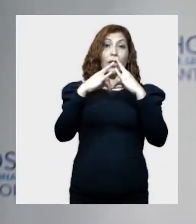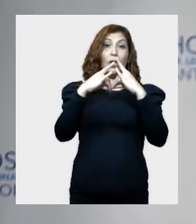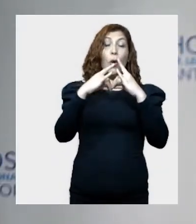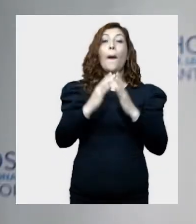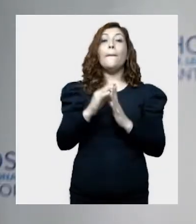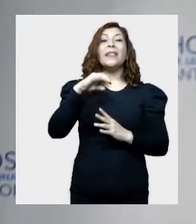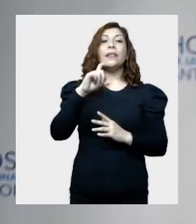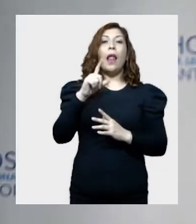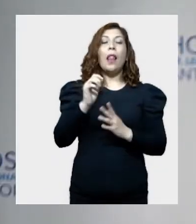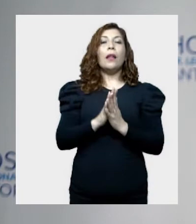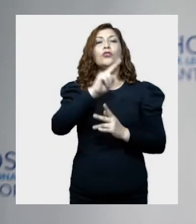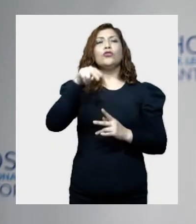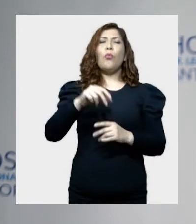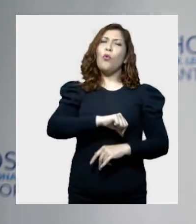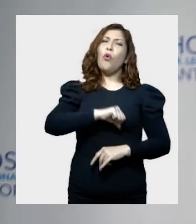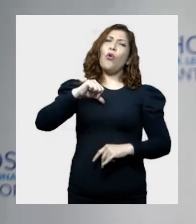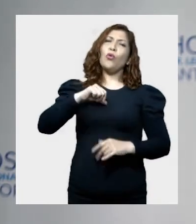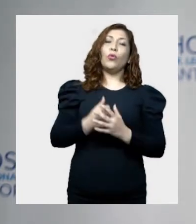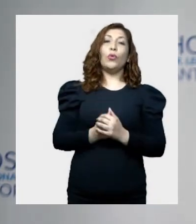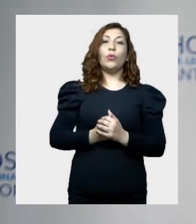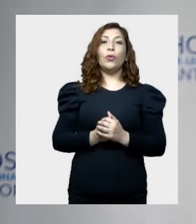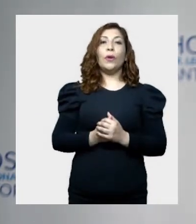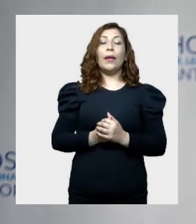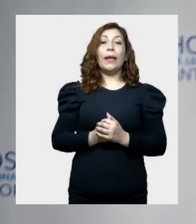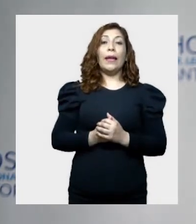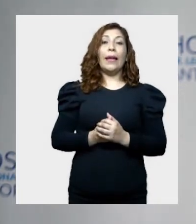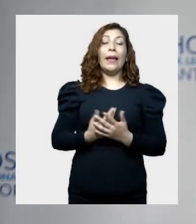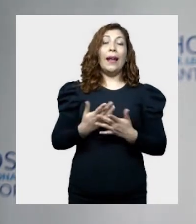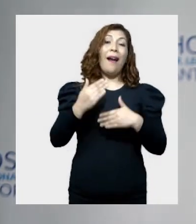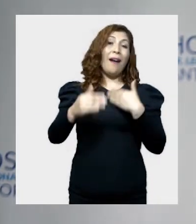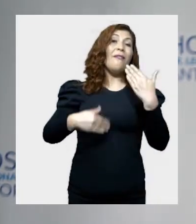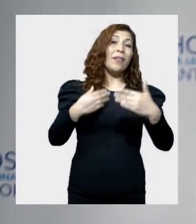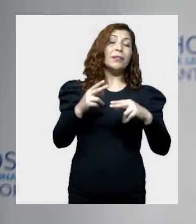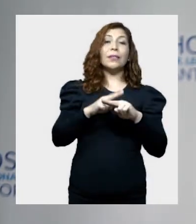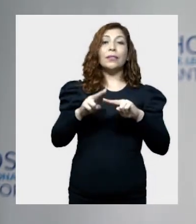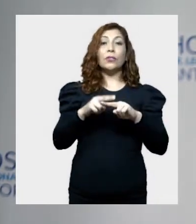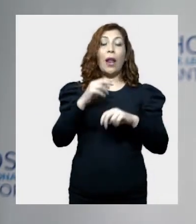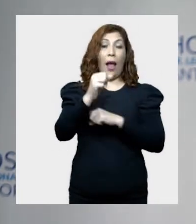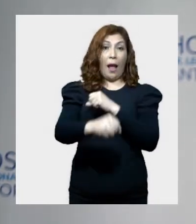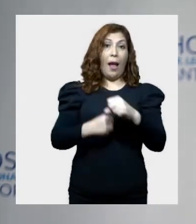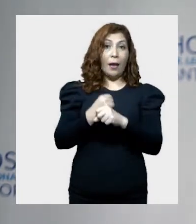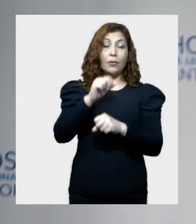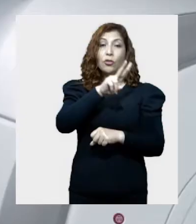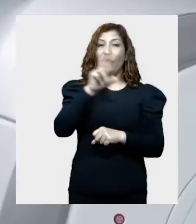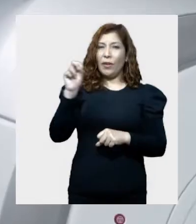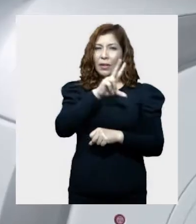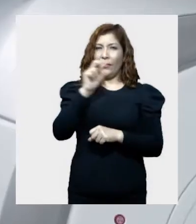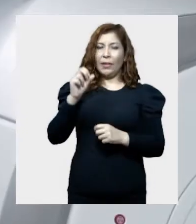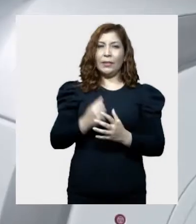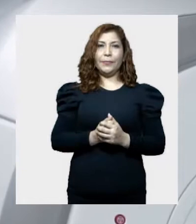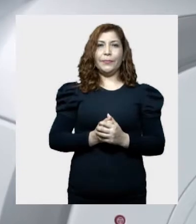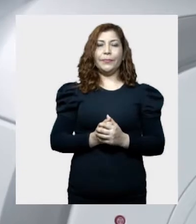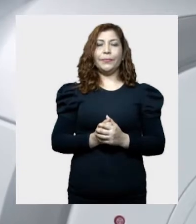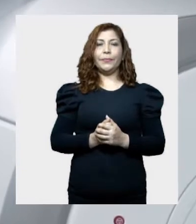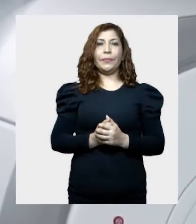procedimiento que nos llena de orgullo en el marco de los avances concretados durante el año 2020.